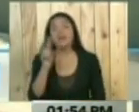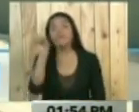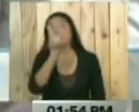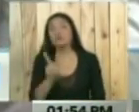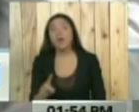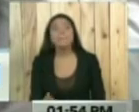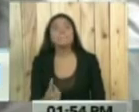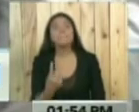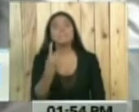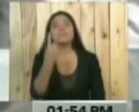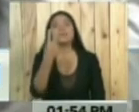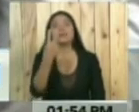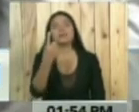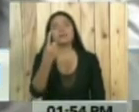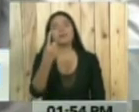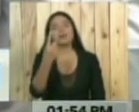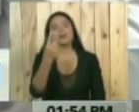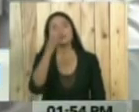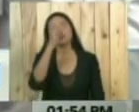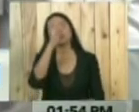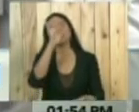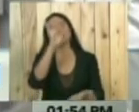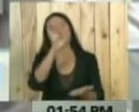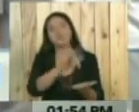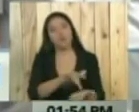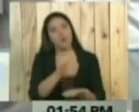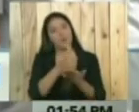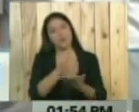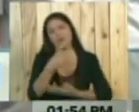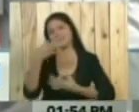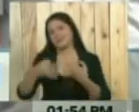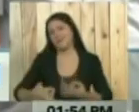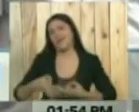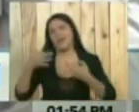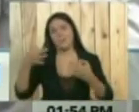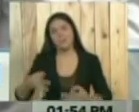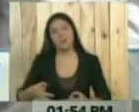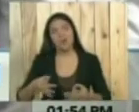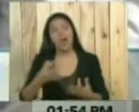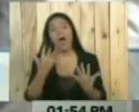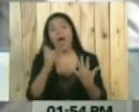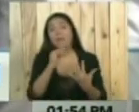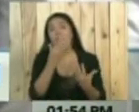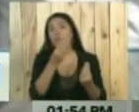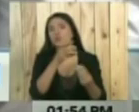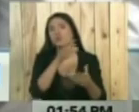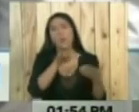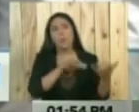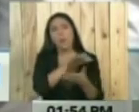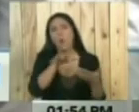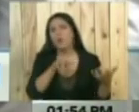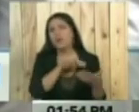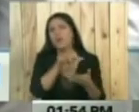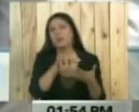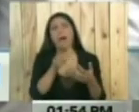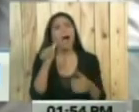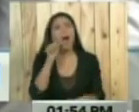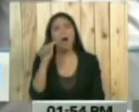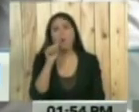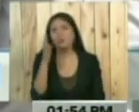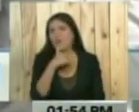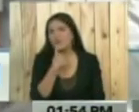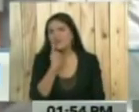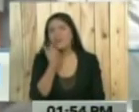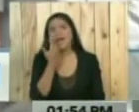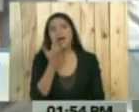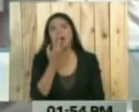como siempre, que ha llegado en Haití con ayuda, porque la gente de Jeremy había mucho problema con recibir agua y los